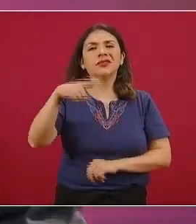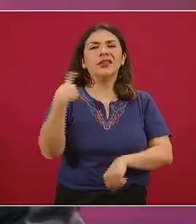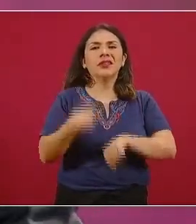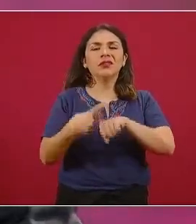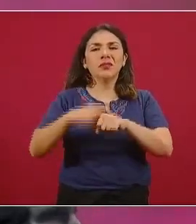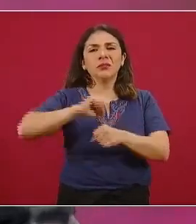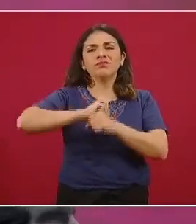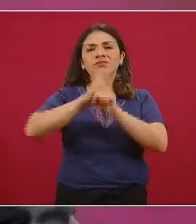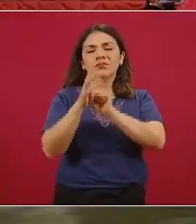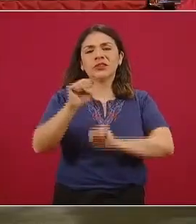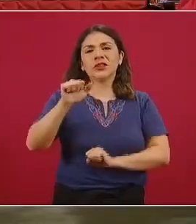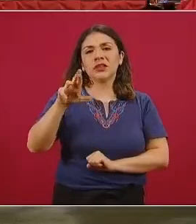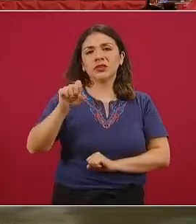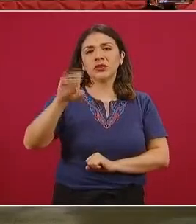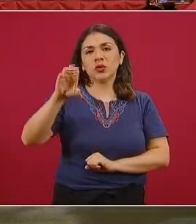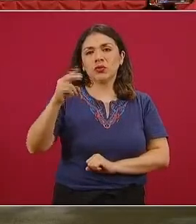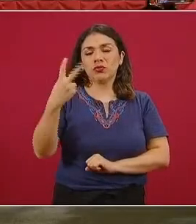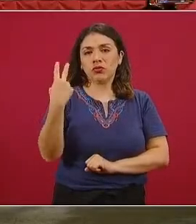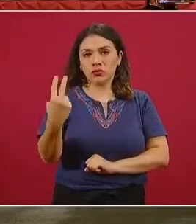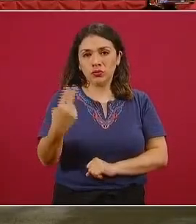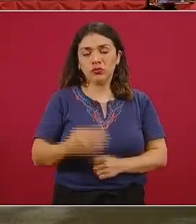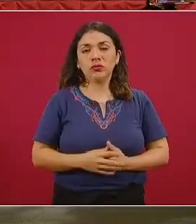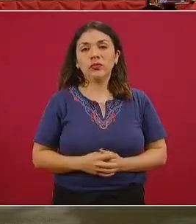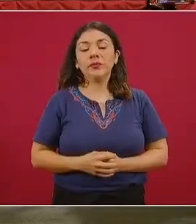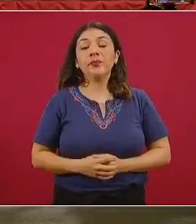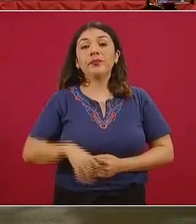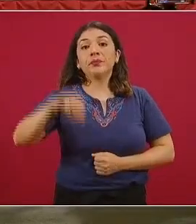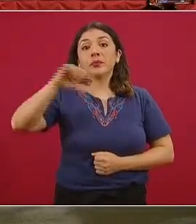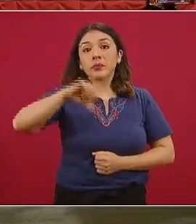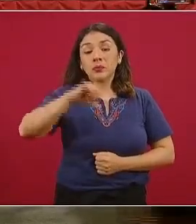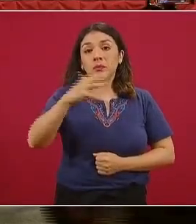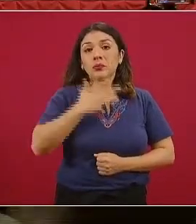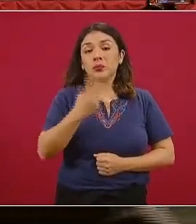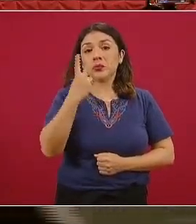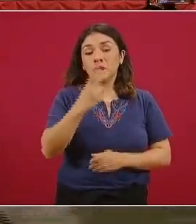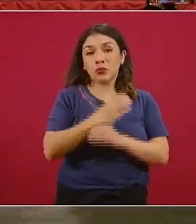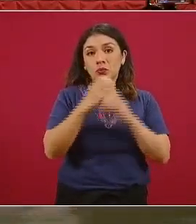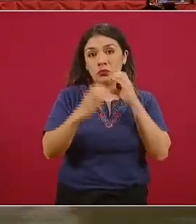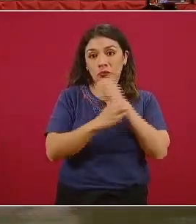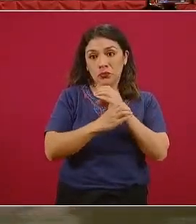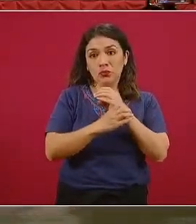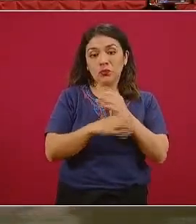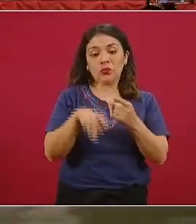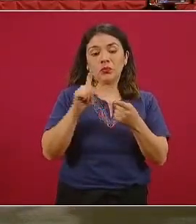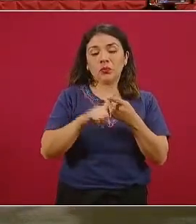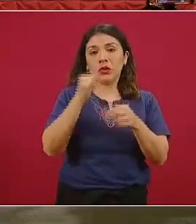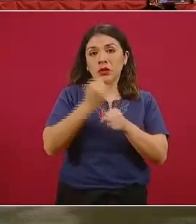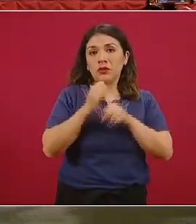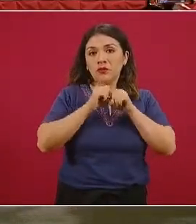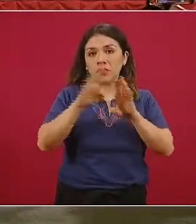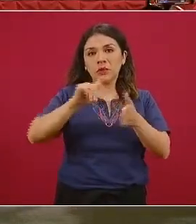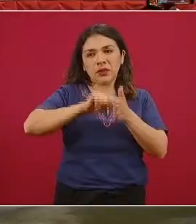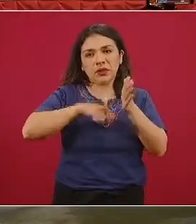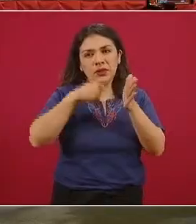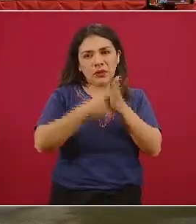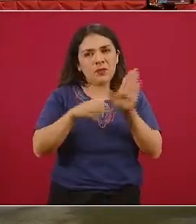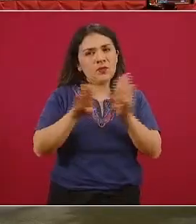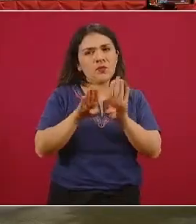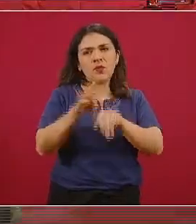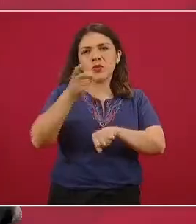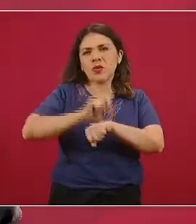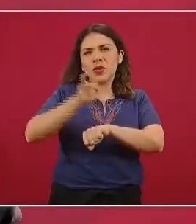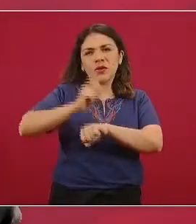por el coronavirus SARS-CoV-2. Hoy vamos a tener dos elementos: nuestro informe técnico